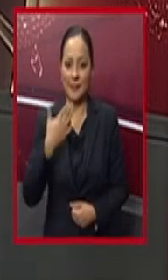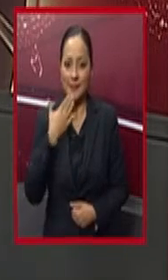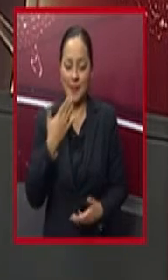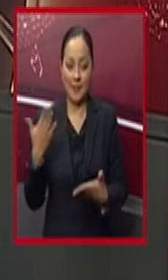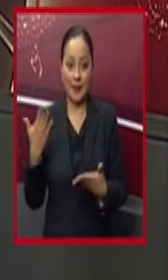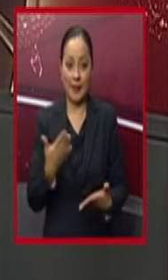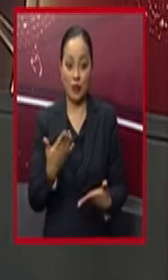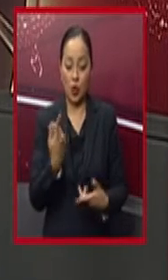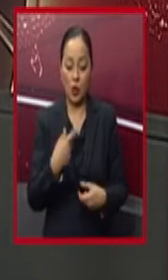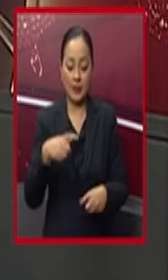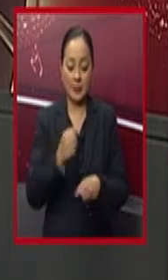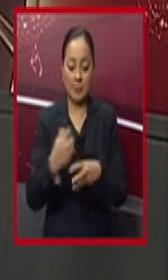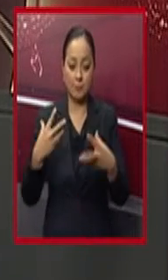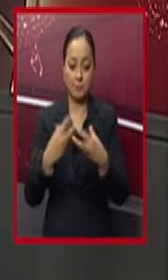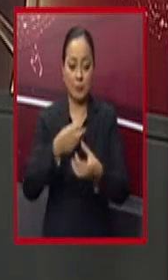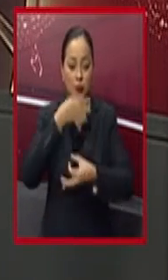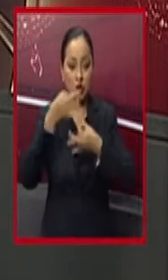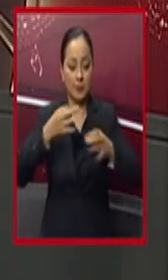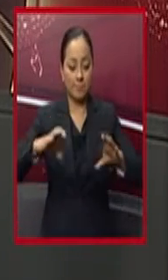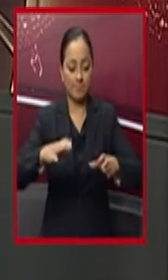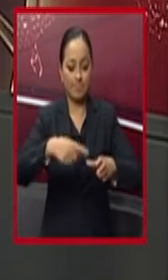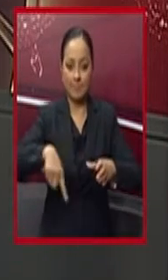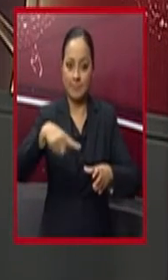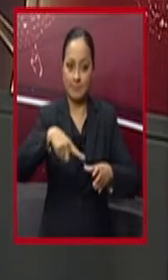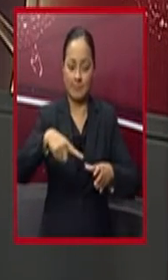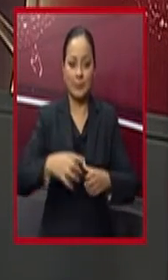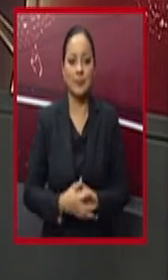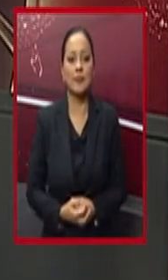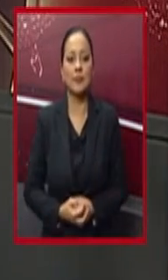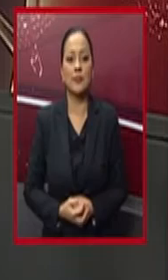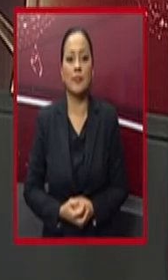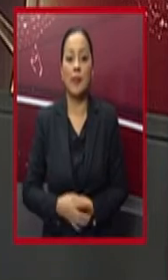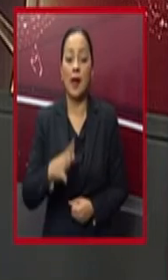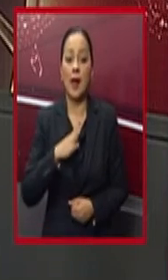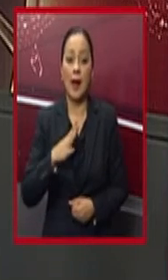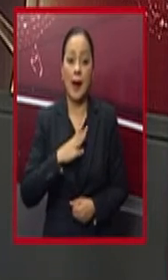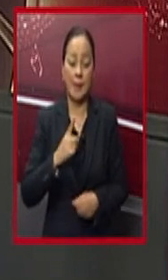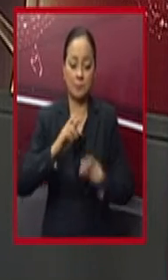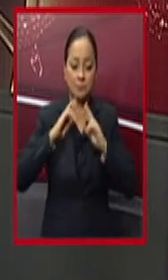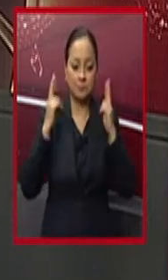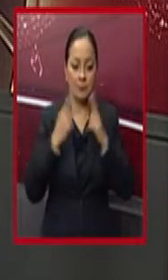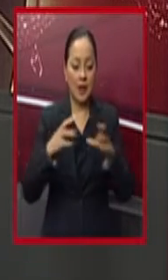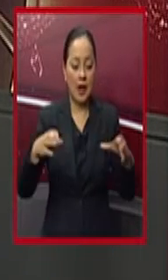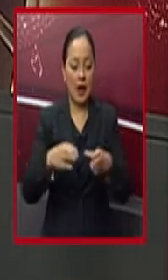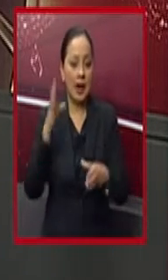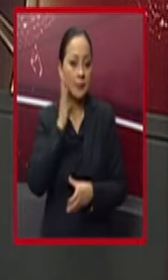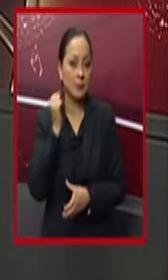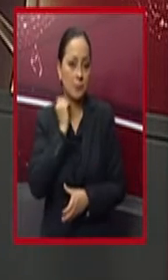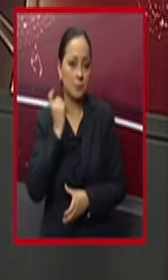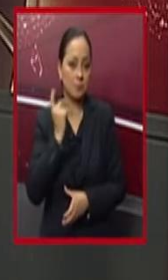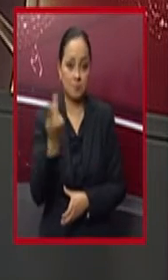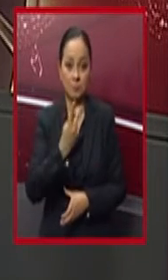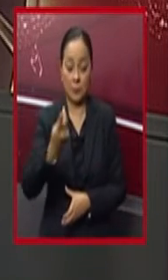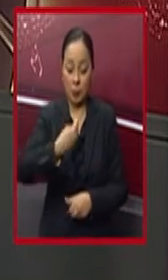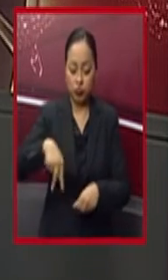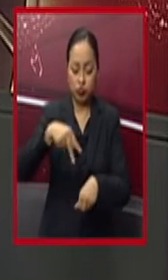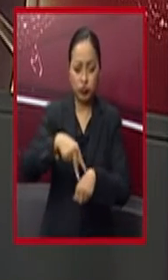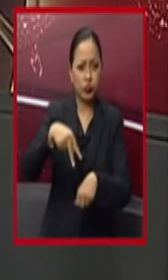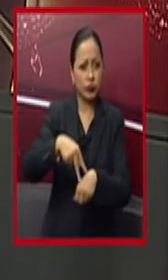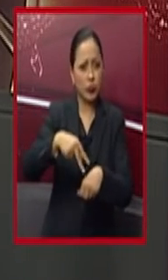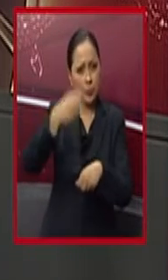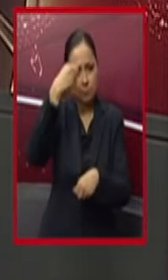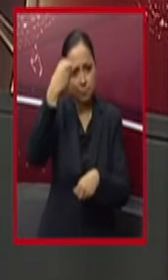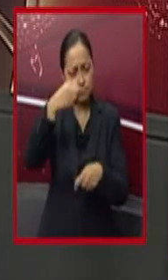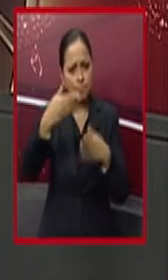Bienvenidos a nuestra emisión especial de esta semana en Noticias del Congreso. Se llevó a cabo sesión del Congreso General, donde los legisladores se pronunciaron por